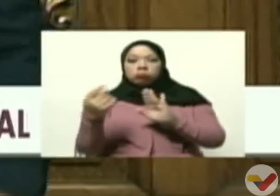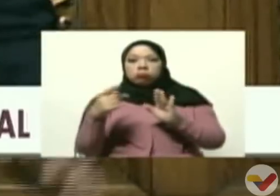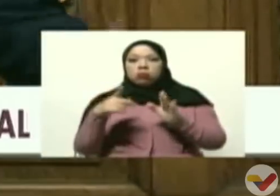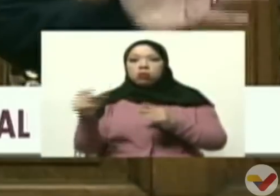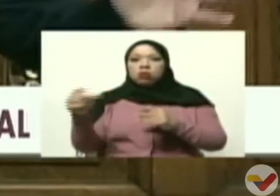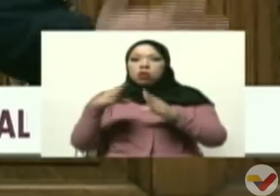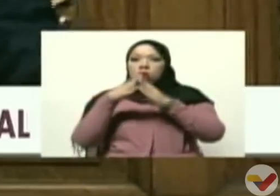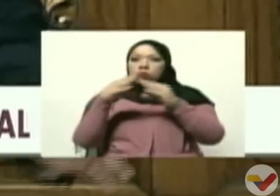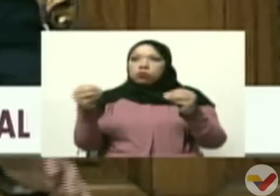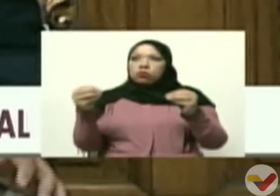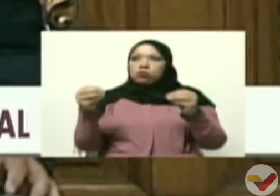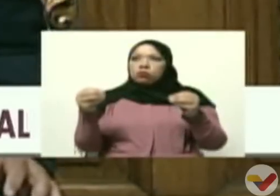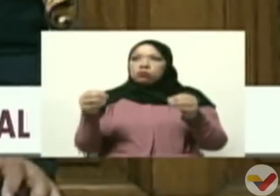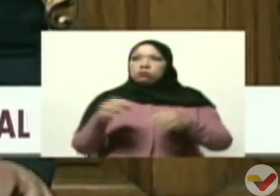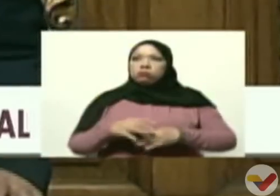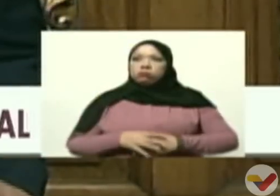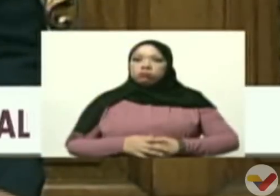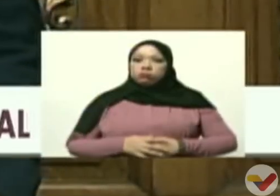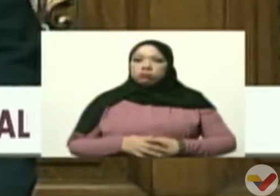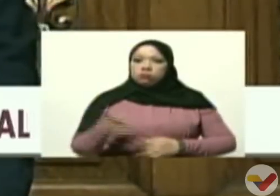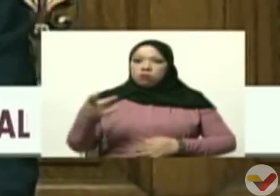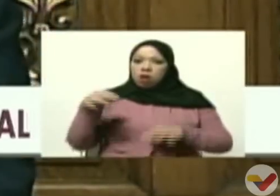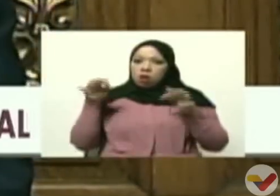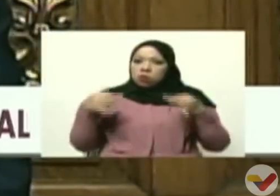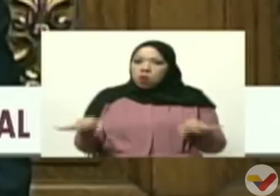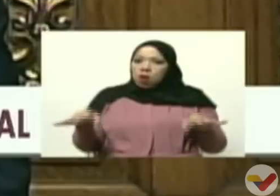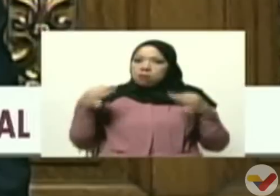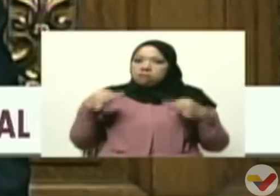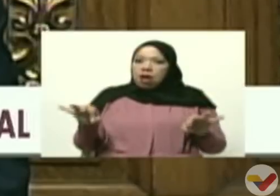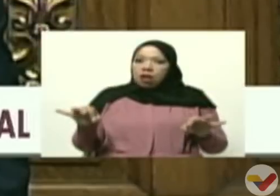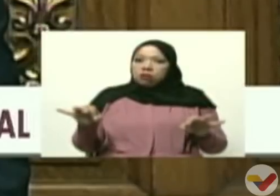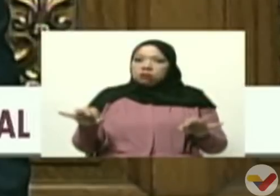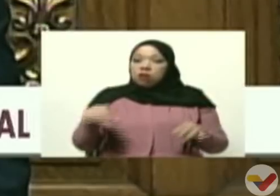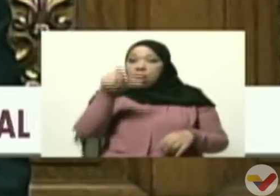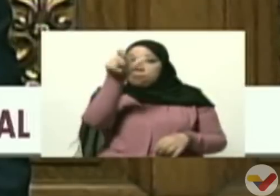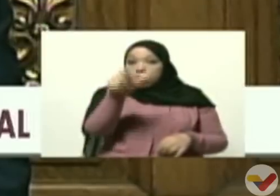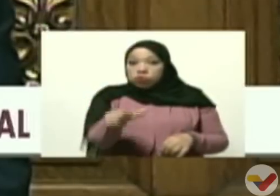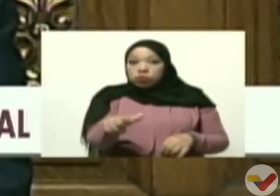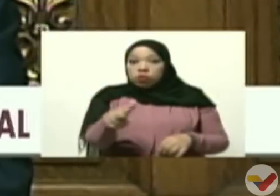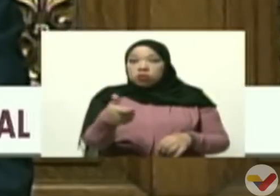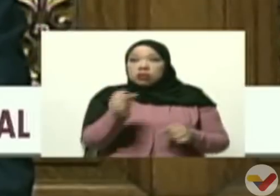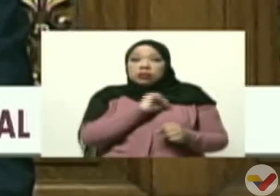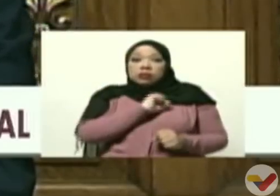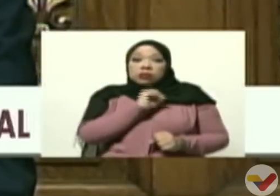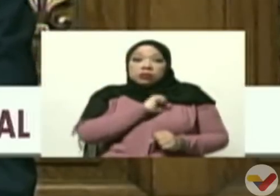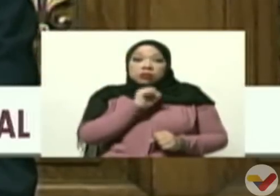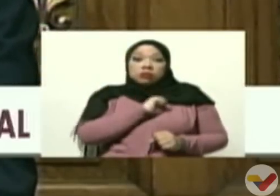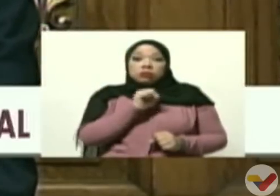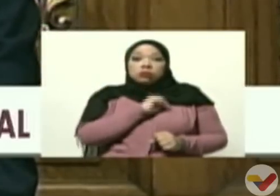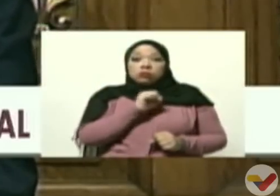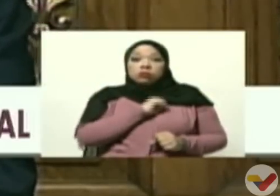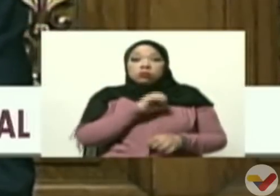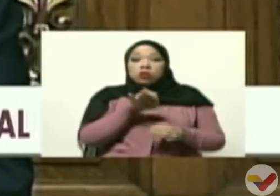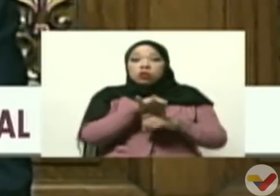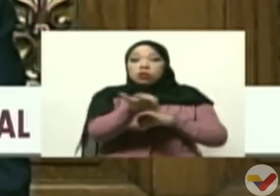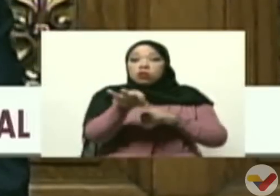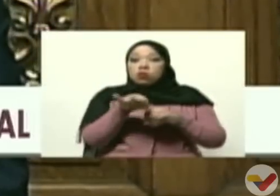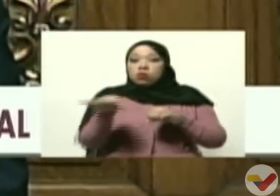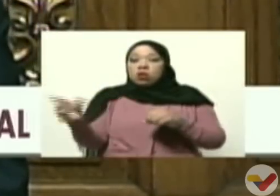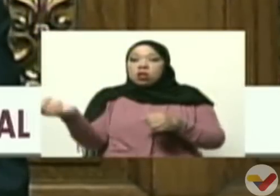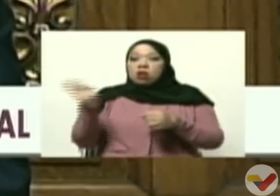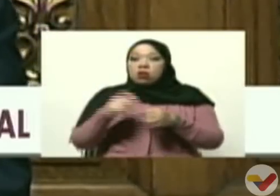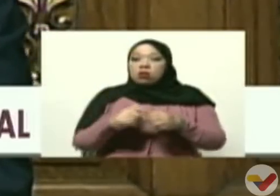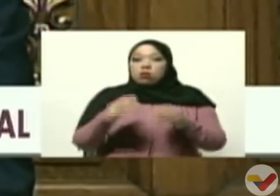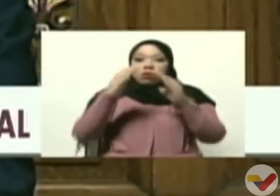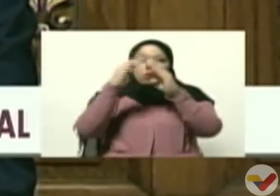todo parecía un hecho normal, bajo la premisa que en este municipio no hay invasiones, no se